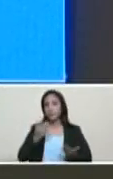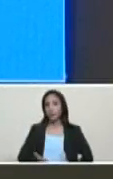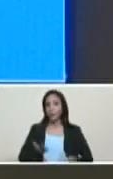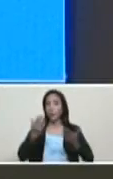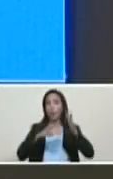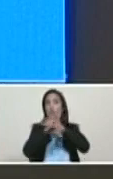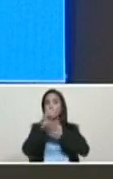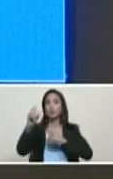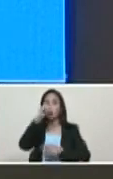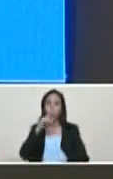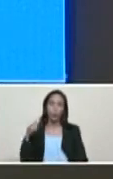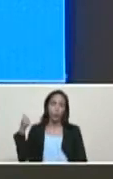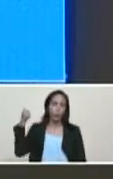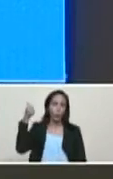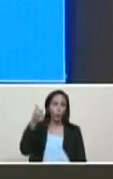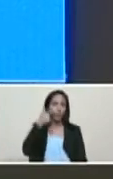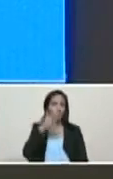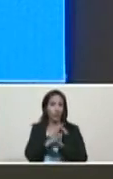200 años han pasado.